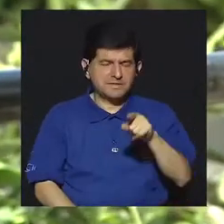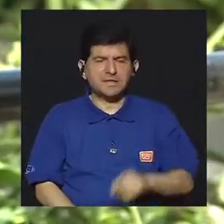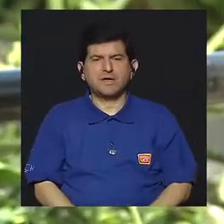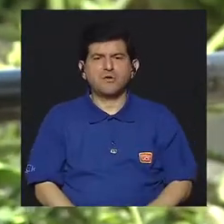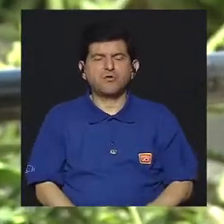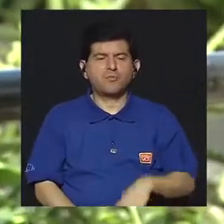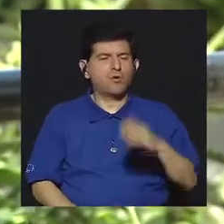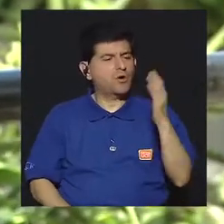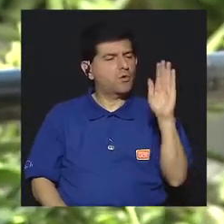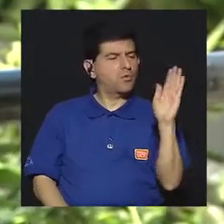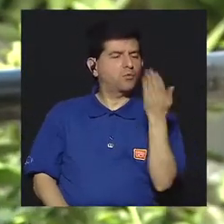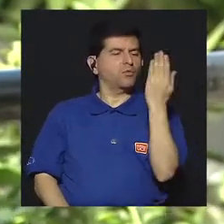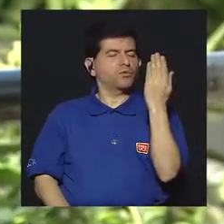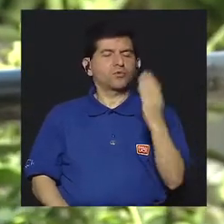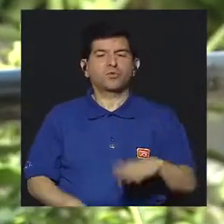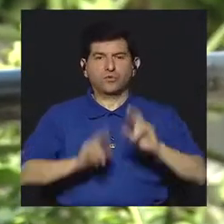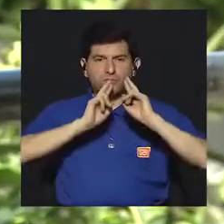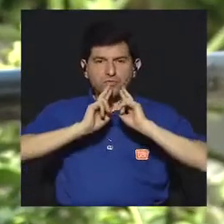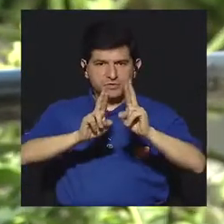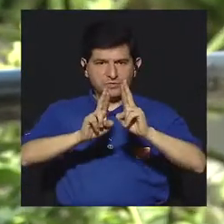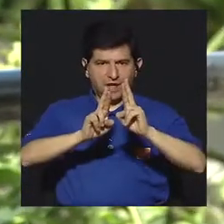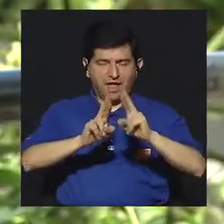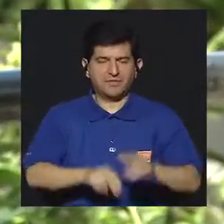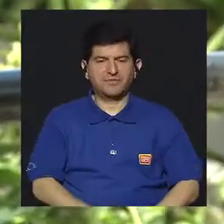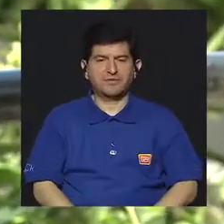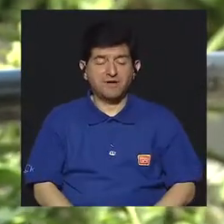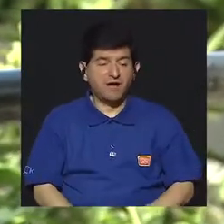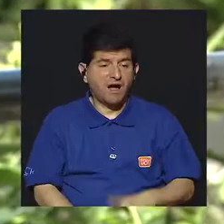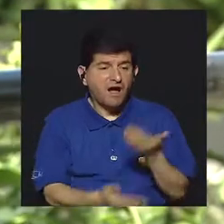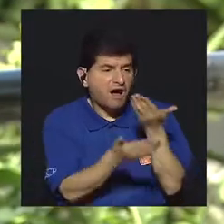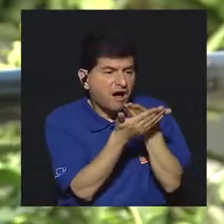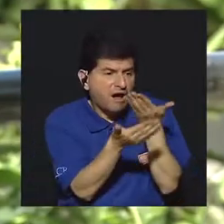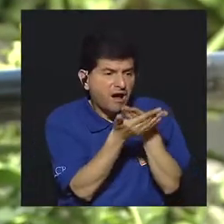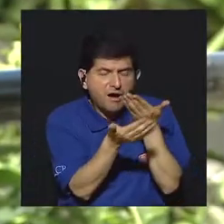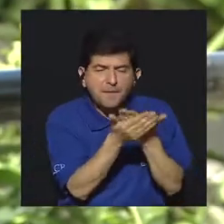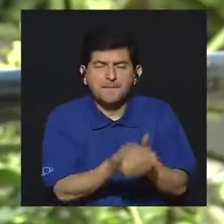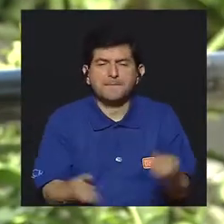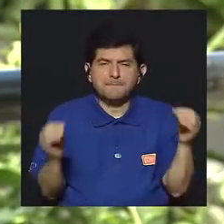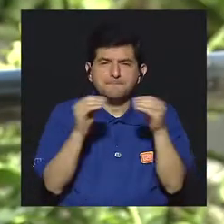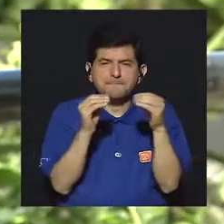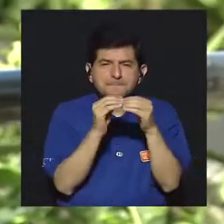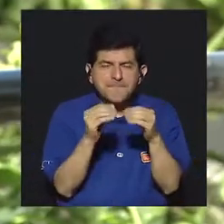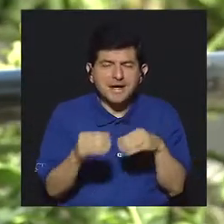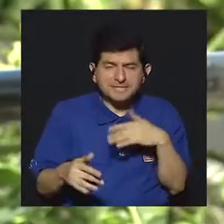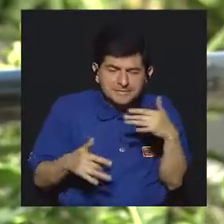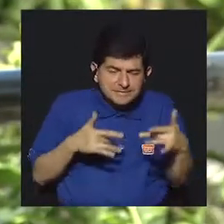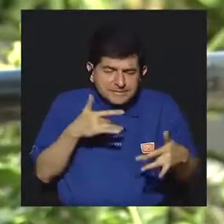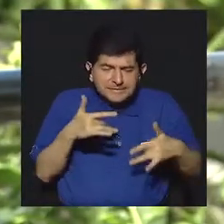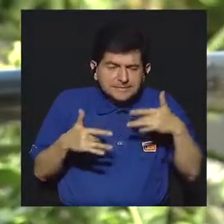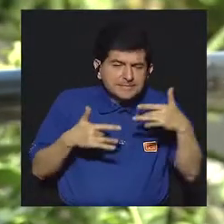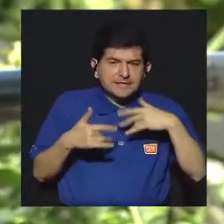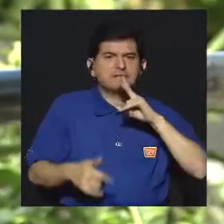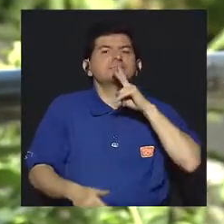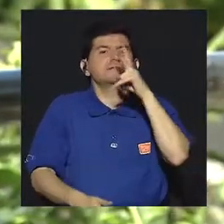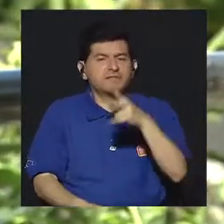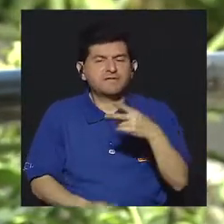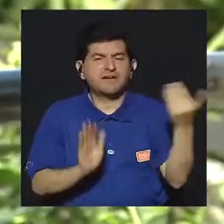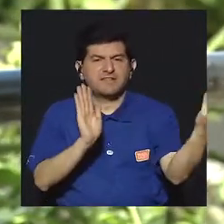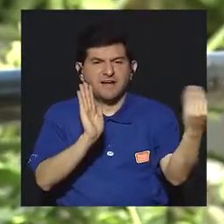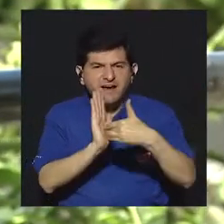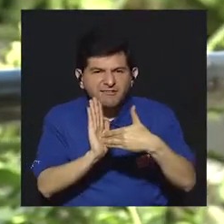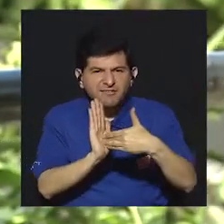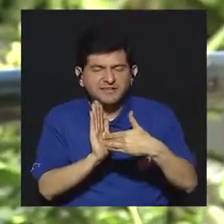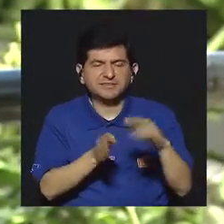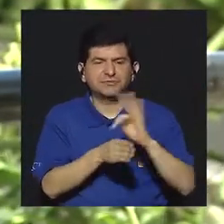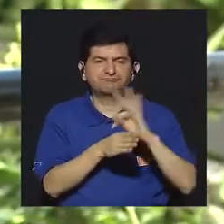como en un efecto espejo el resultado y ahí podemos monitorear todavía más sensiblemente si realmente hubo